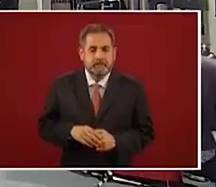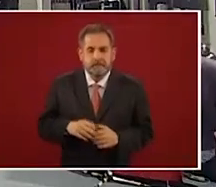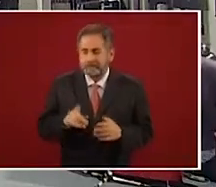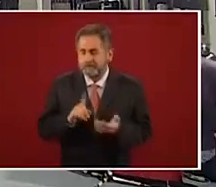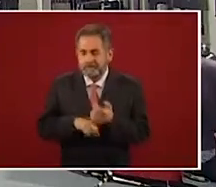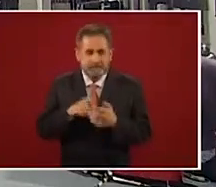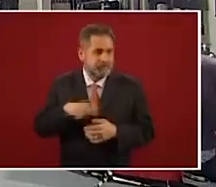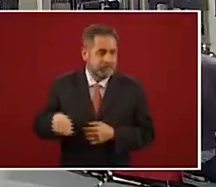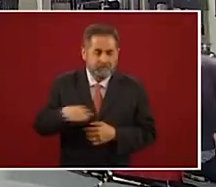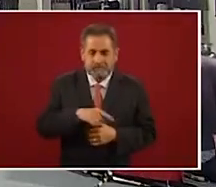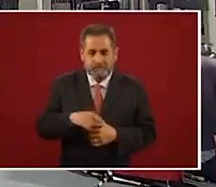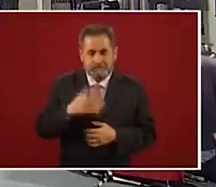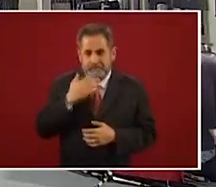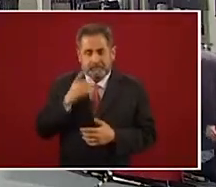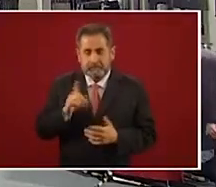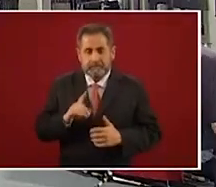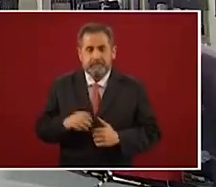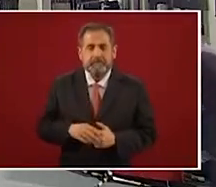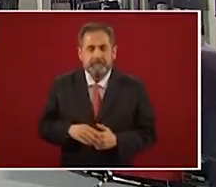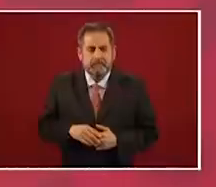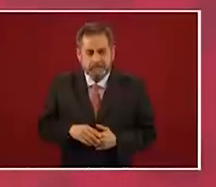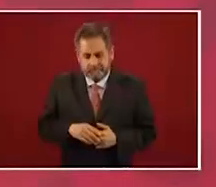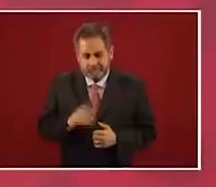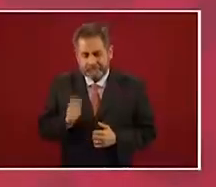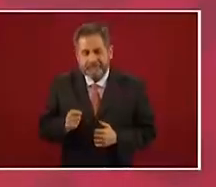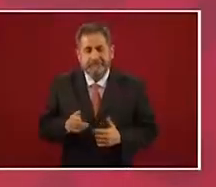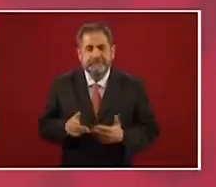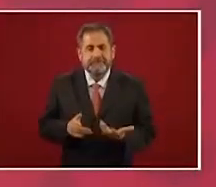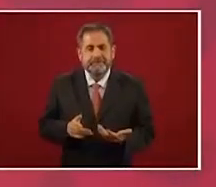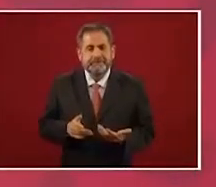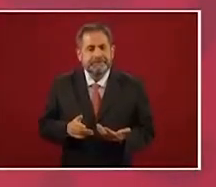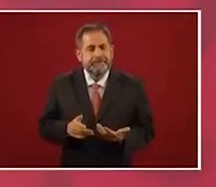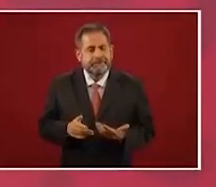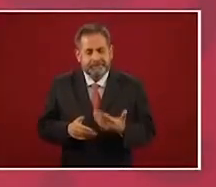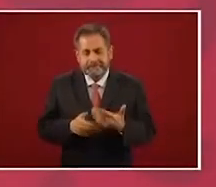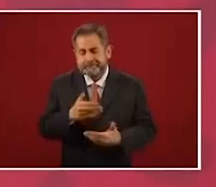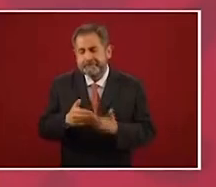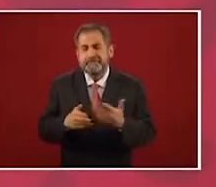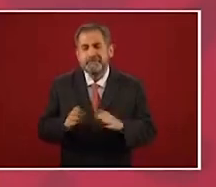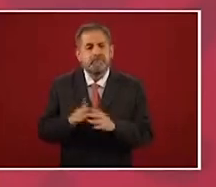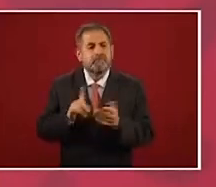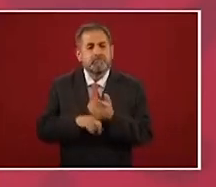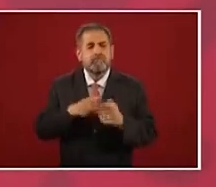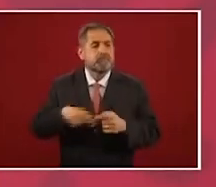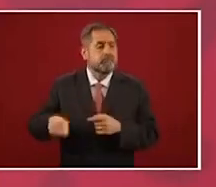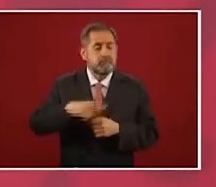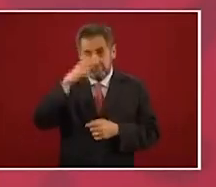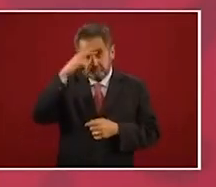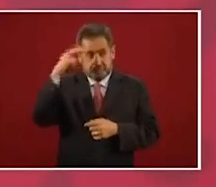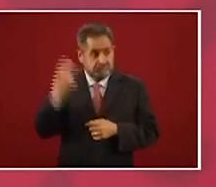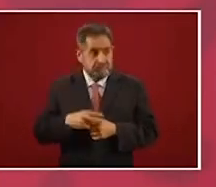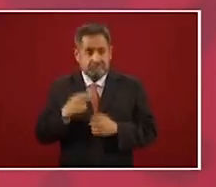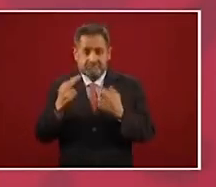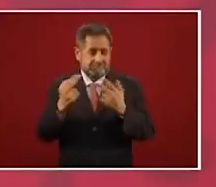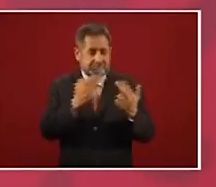buena medida, o sea, que avanzó en la destrucción de México,